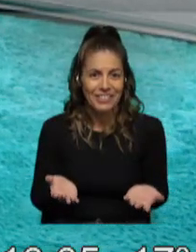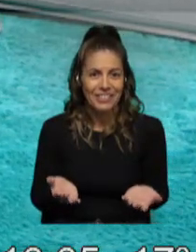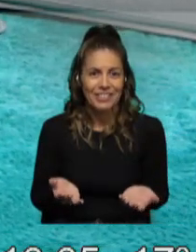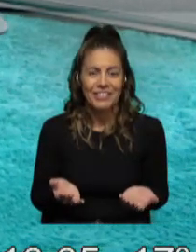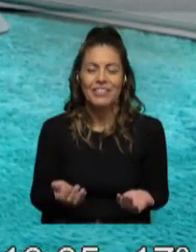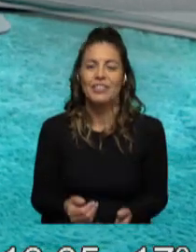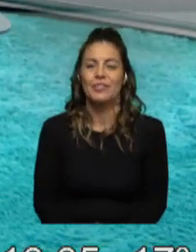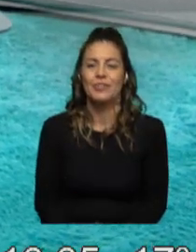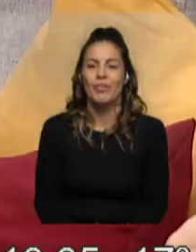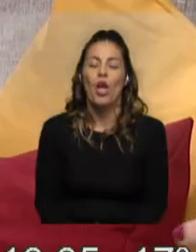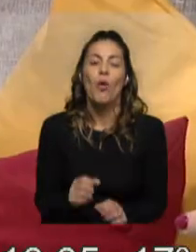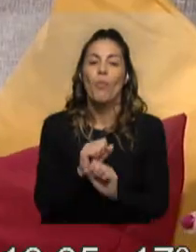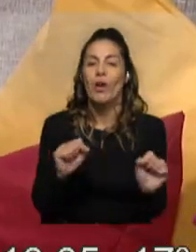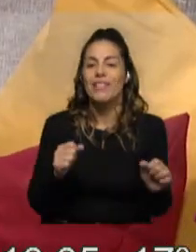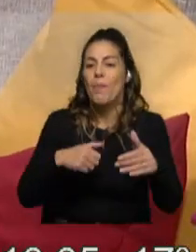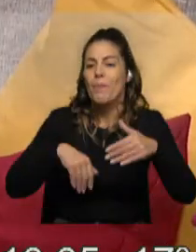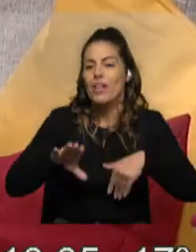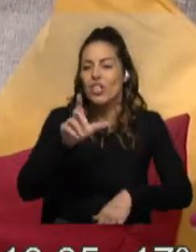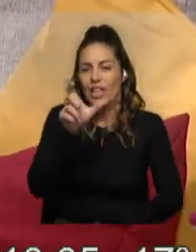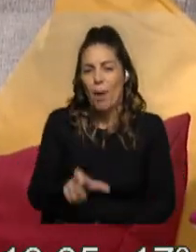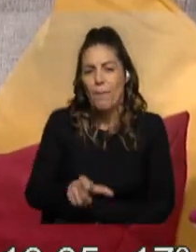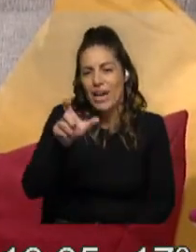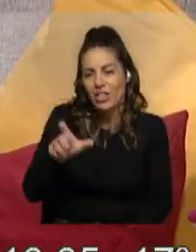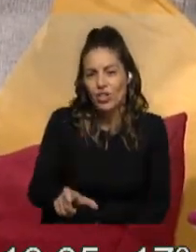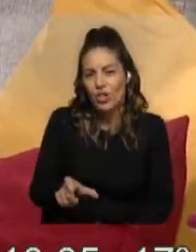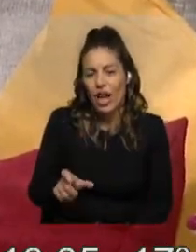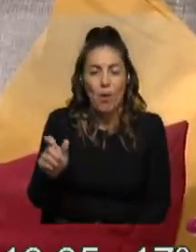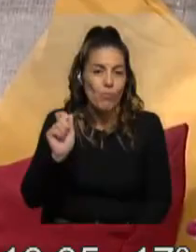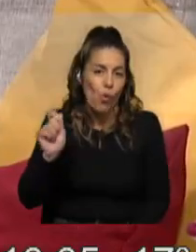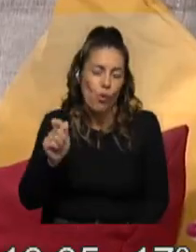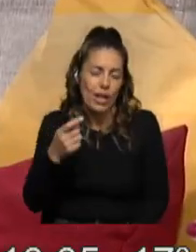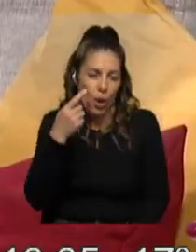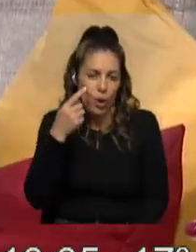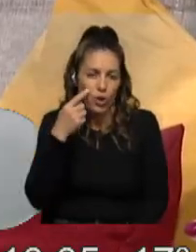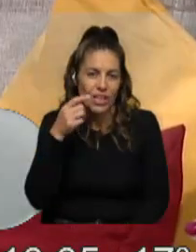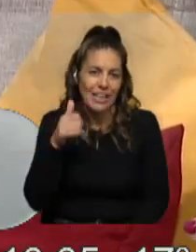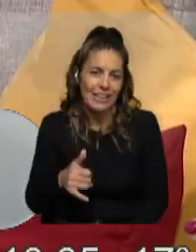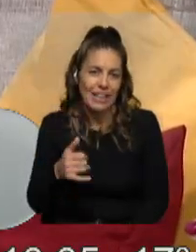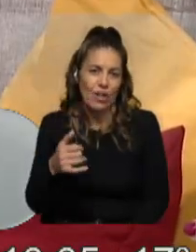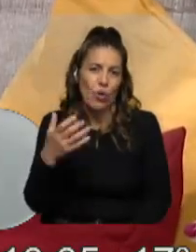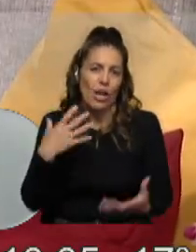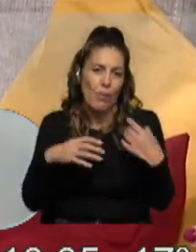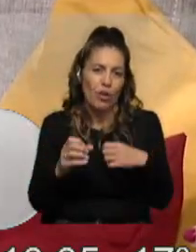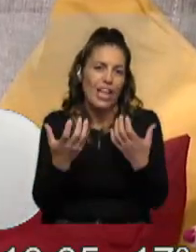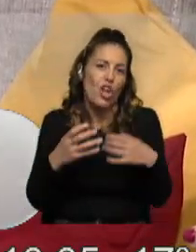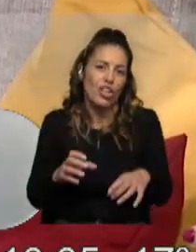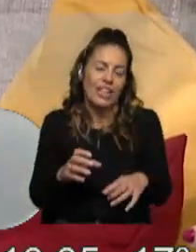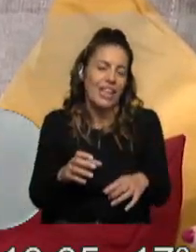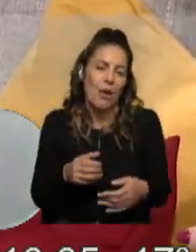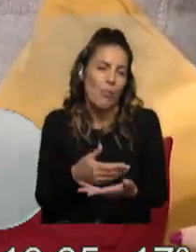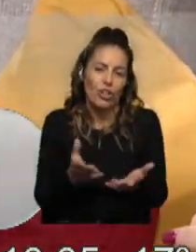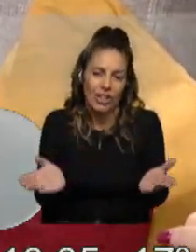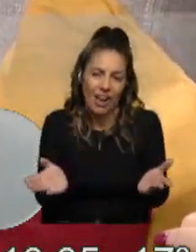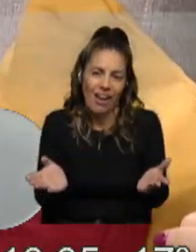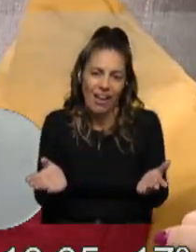realidad, a ver, puede ser, la mayoría de las personas que tienen, o que son públicas y tienen una mascota, o sea, que son públicas y no quieren mostrar la mascota, pero la mascota sobresale